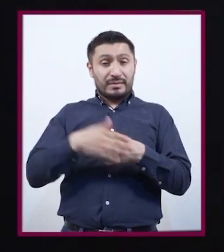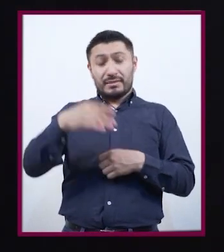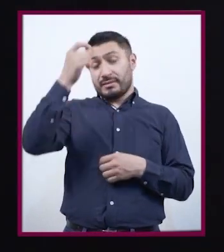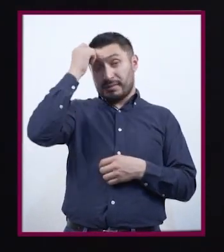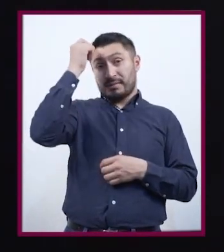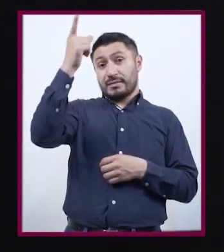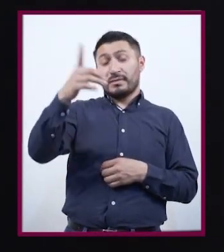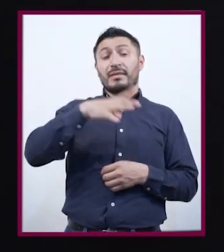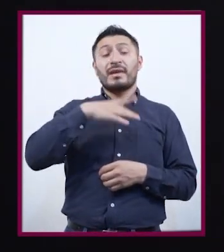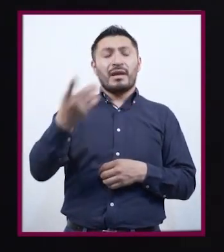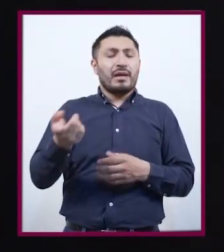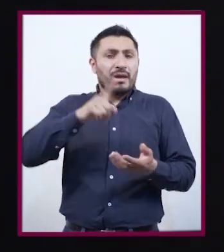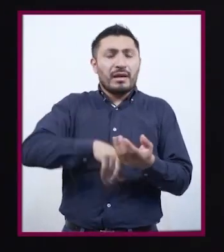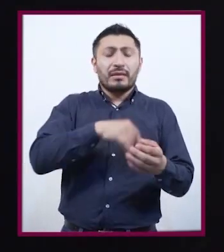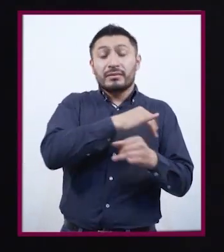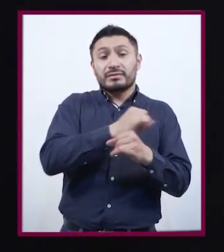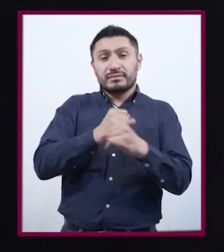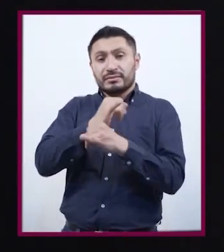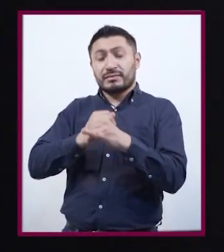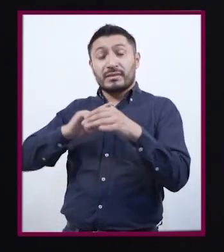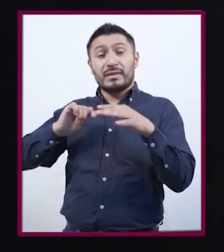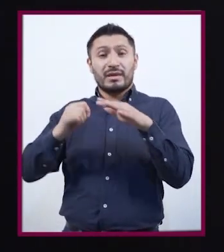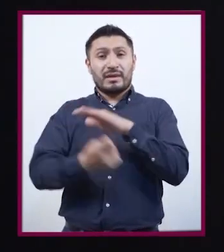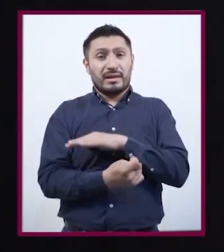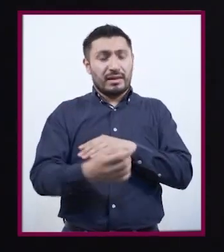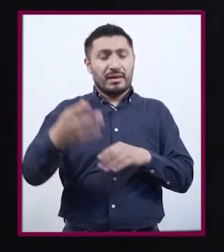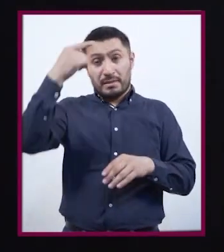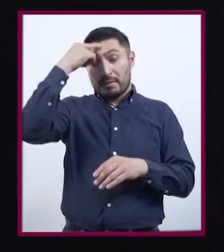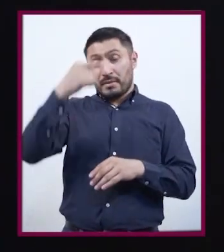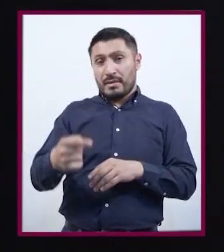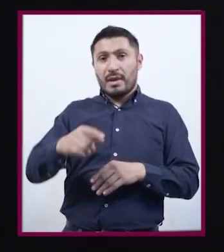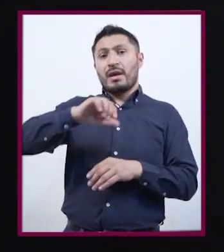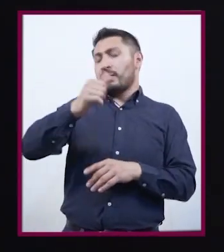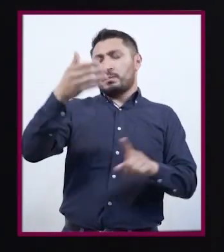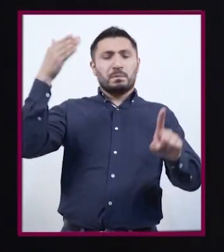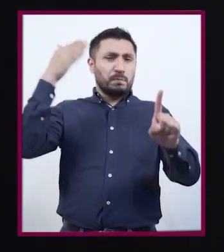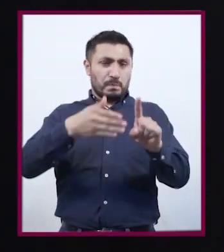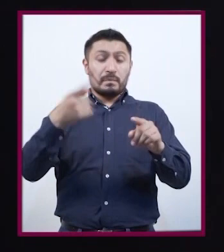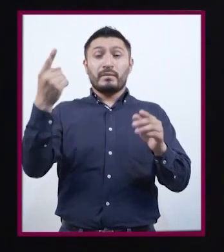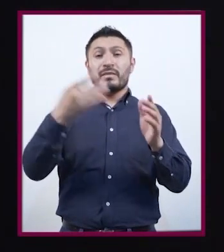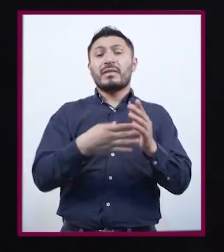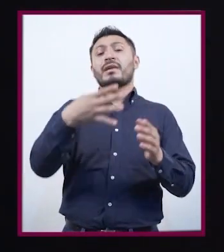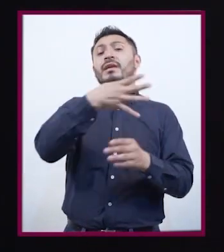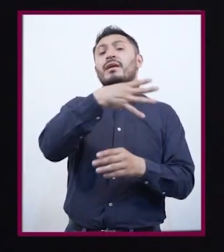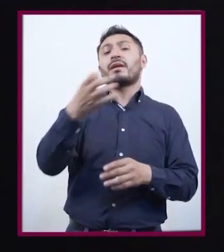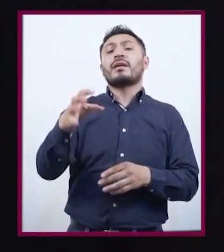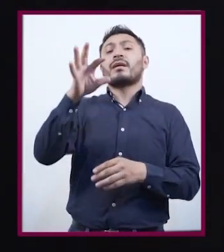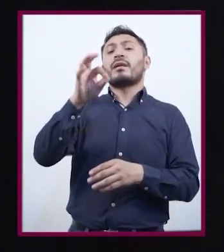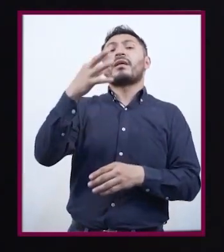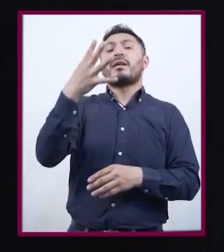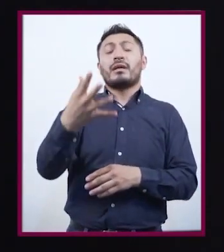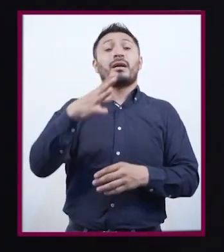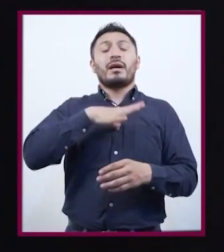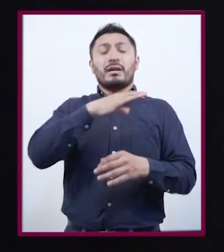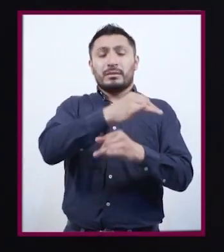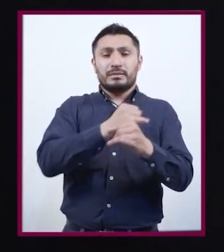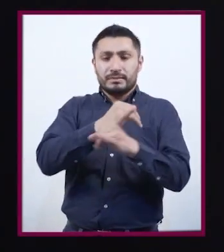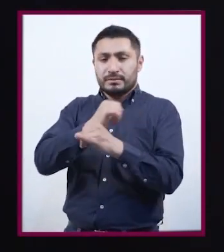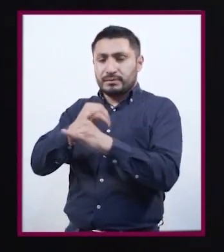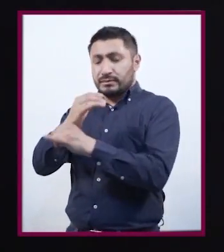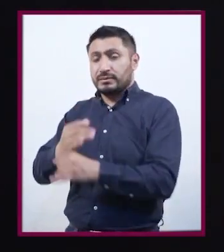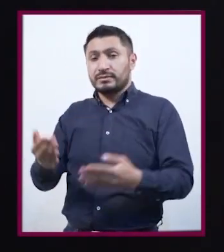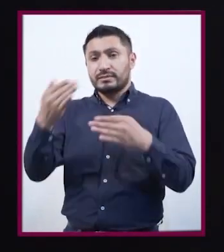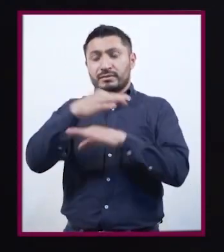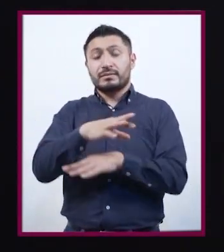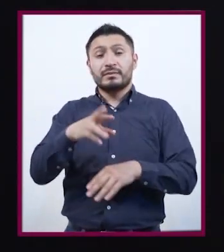siguiente invento surge de la investigación de una tecnología destinada a otros fines. En 1945, durante una